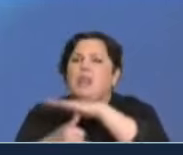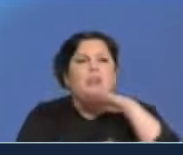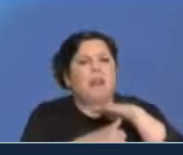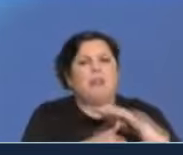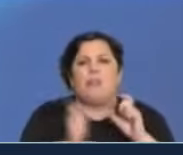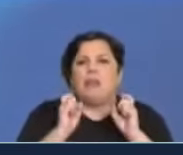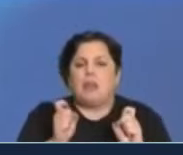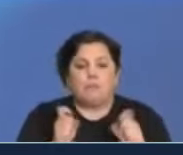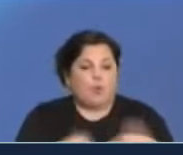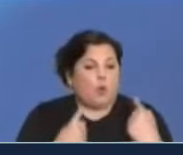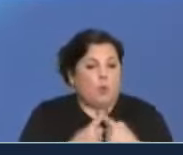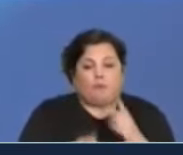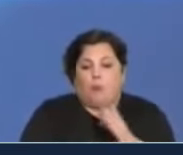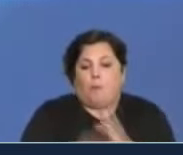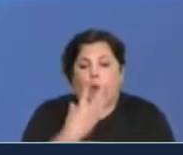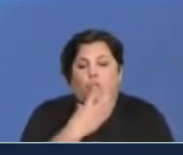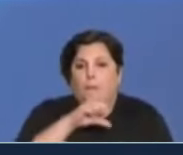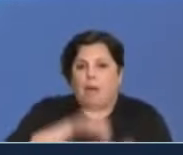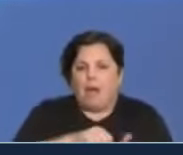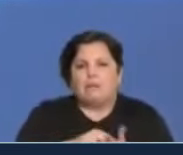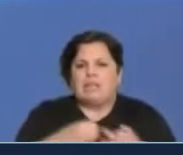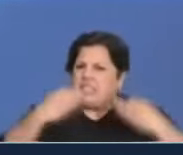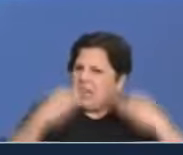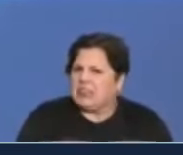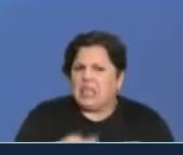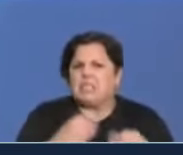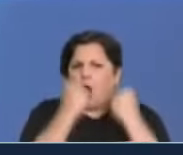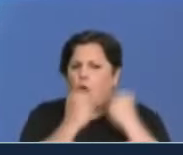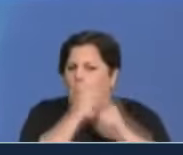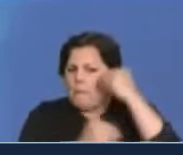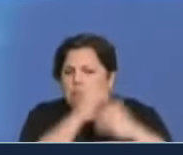Delgado sostuvo que los años 2018 y